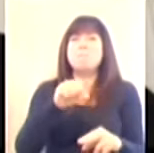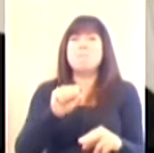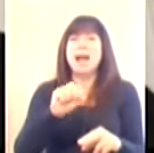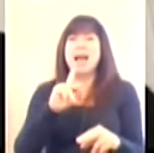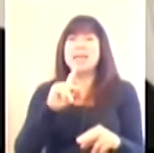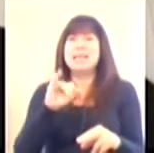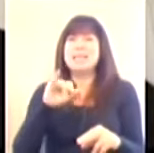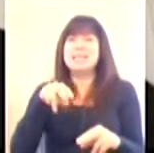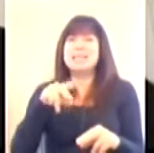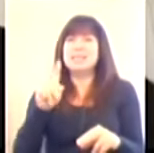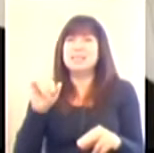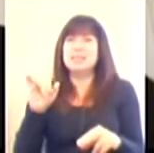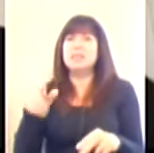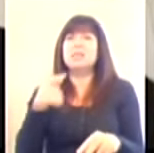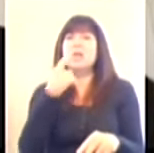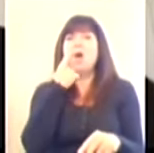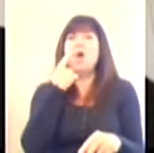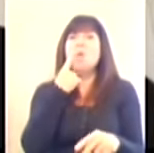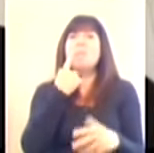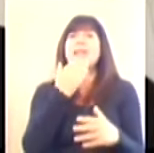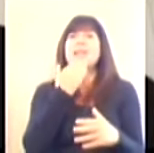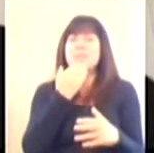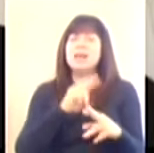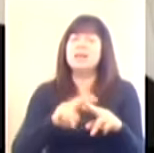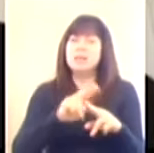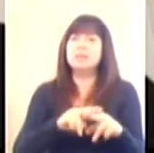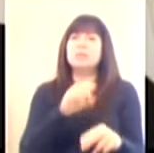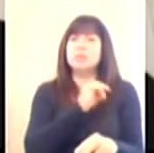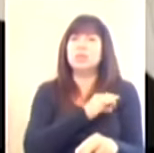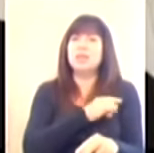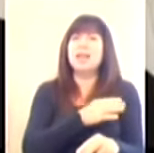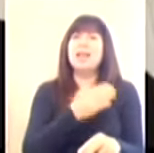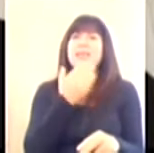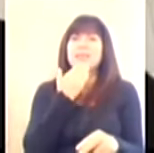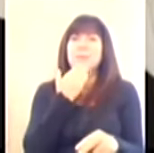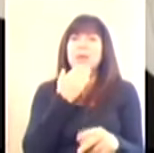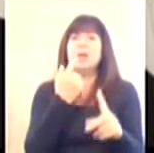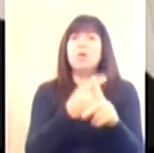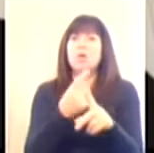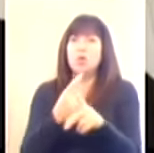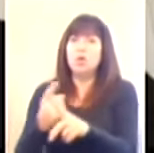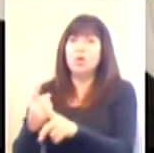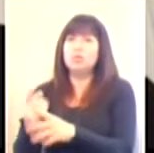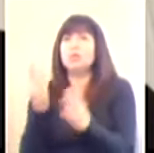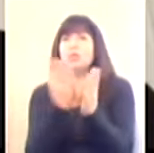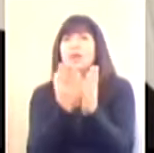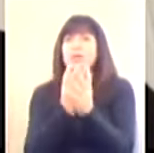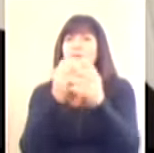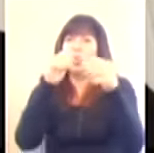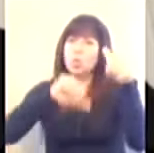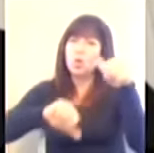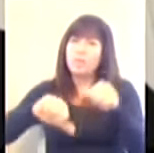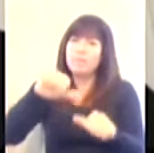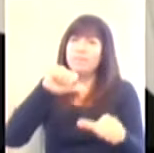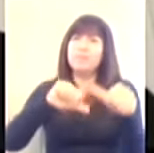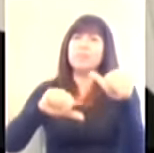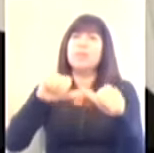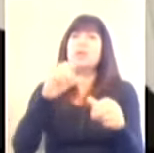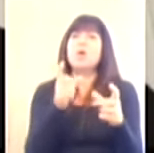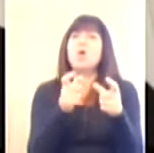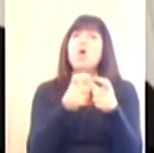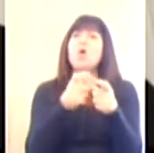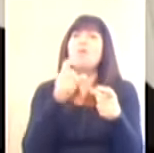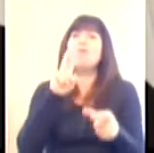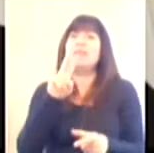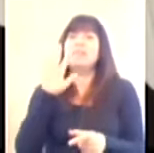carbono neutralidad para Chile, se suma al white paper que desarrolló el Comité Científico de Mitigación de la COP25